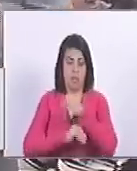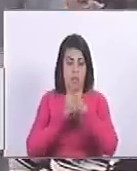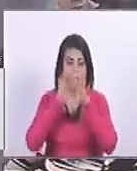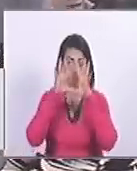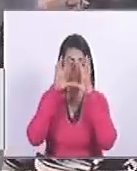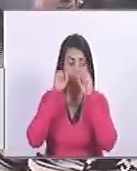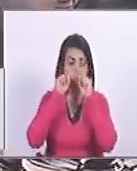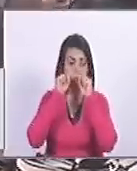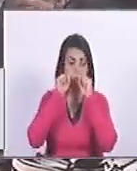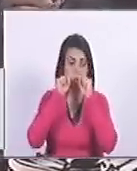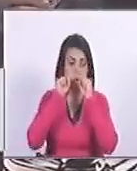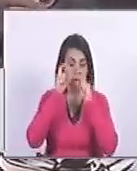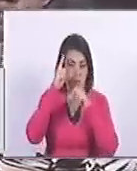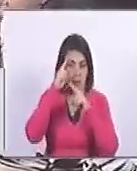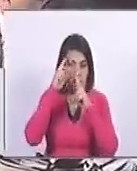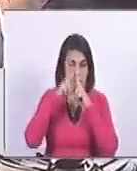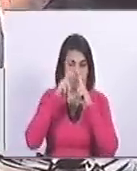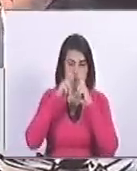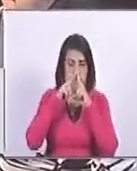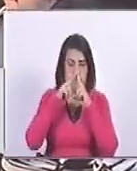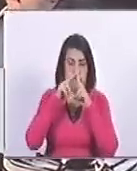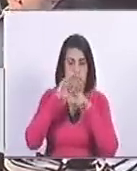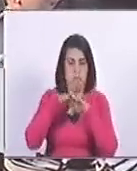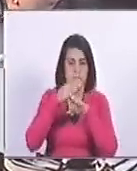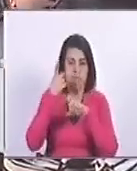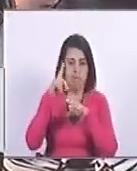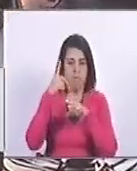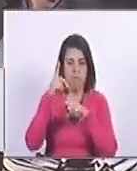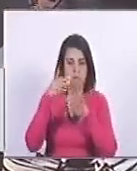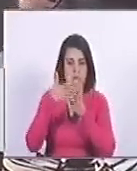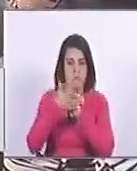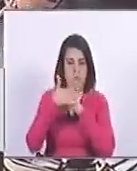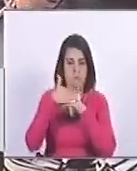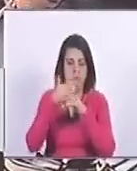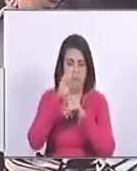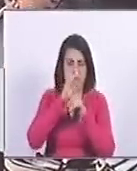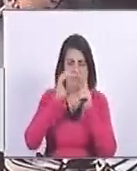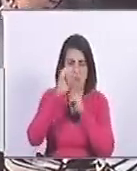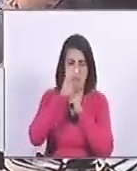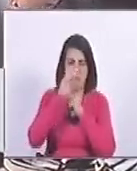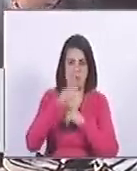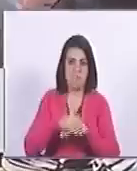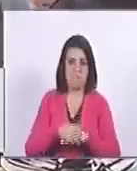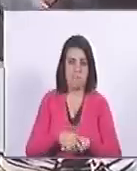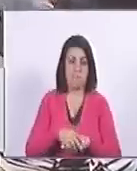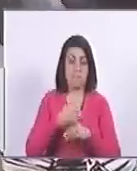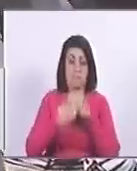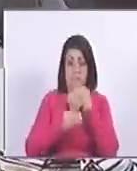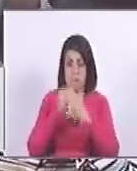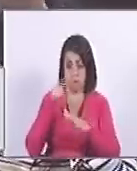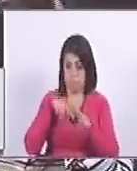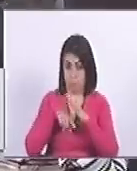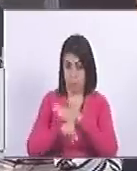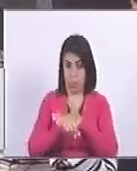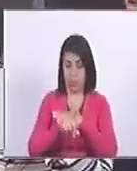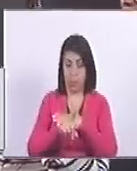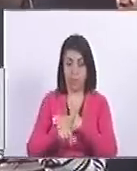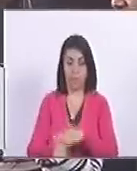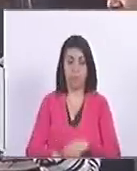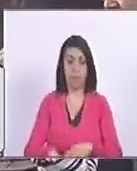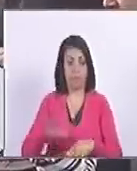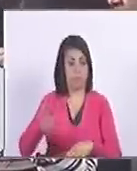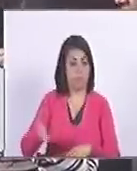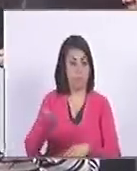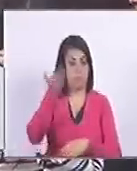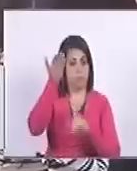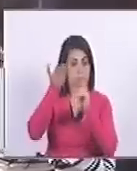entiende y reconoce el derecho a la cultura que está dentro de los fines